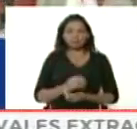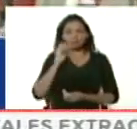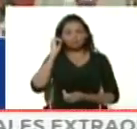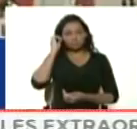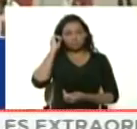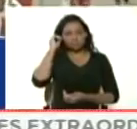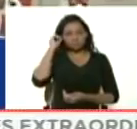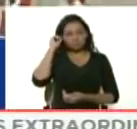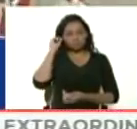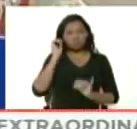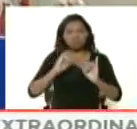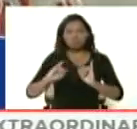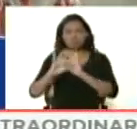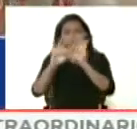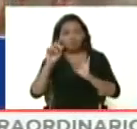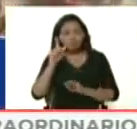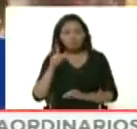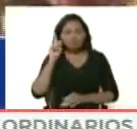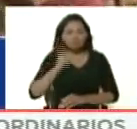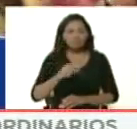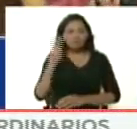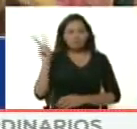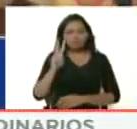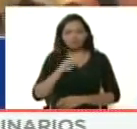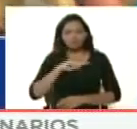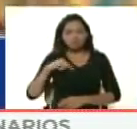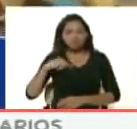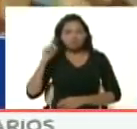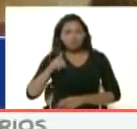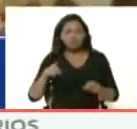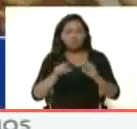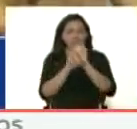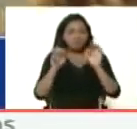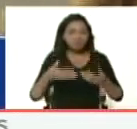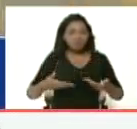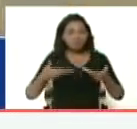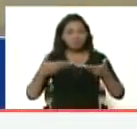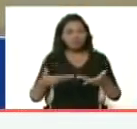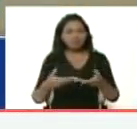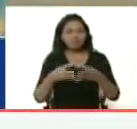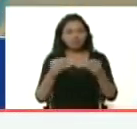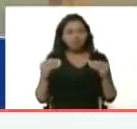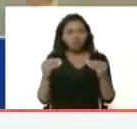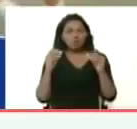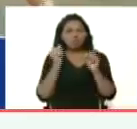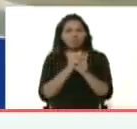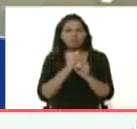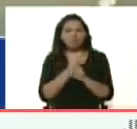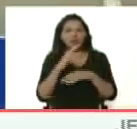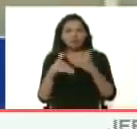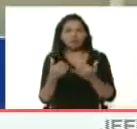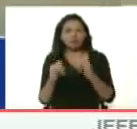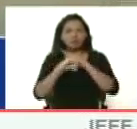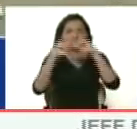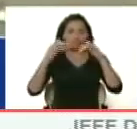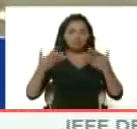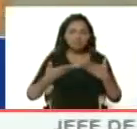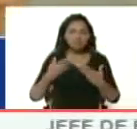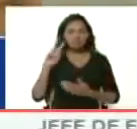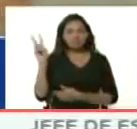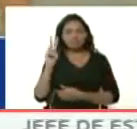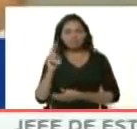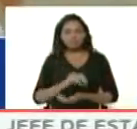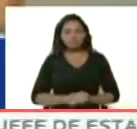ser Venezuela, así debemos nosotros entregarnos al trabajo por la felicidad de Venezuela.